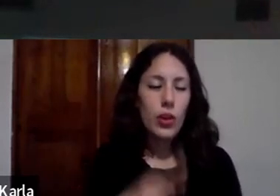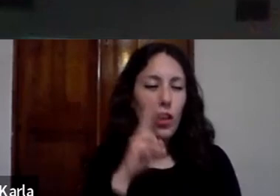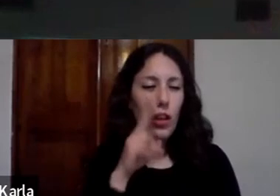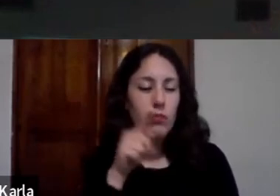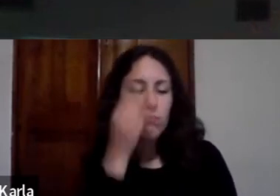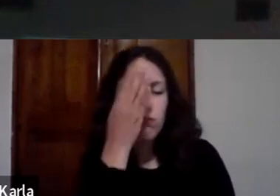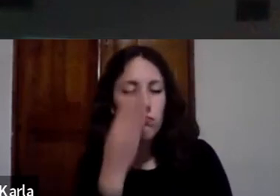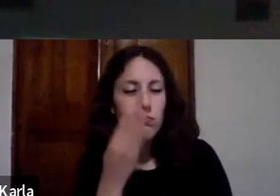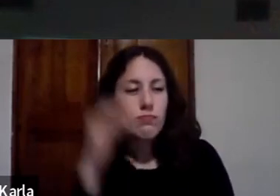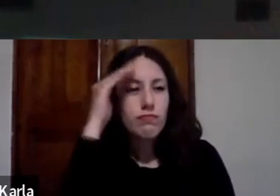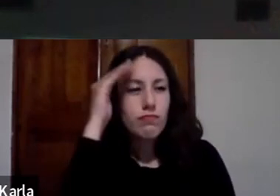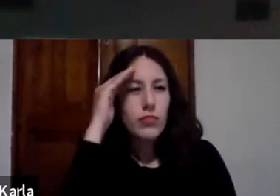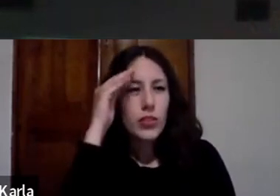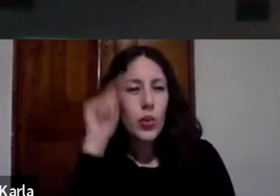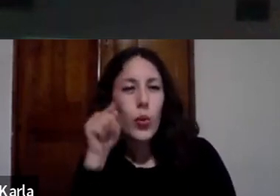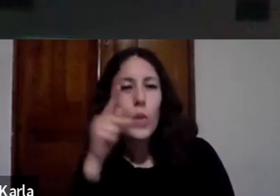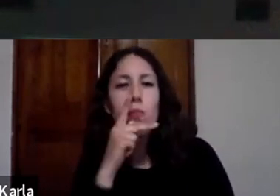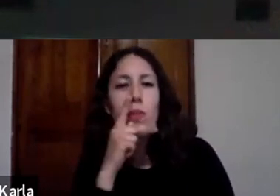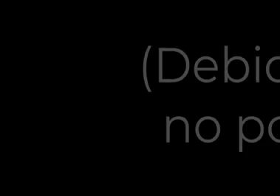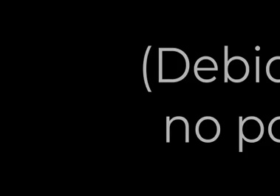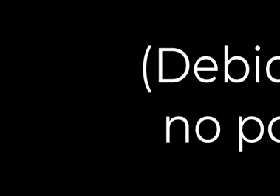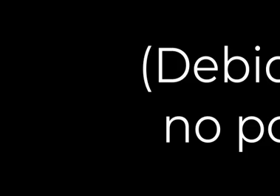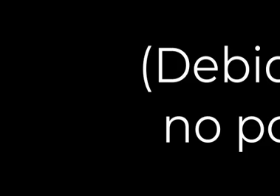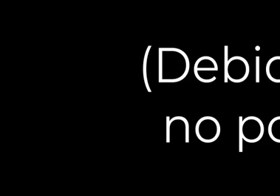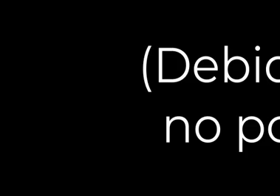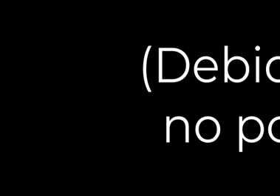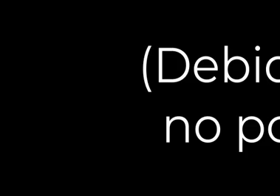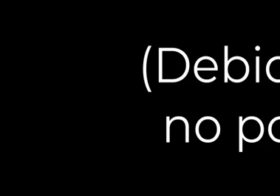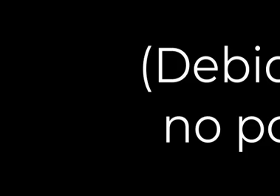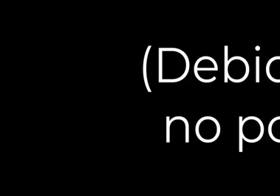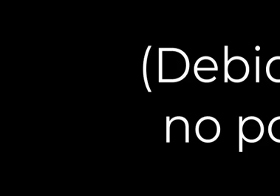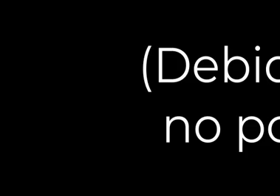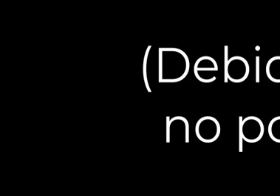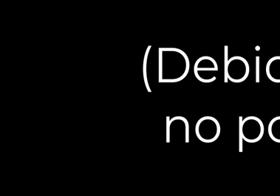ama y que te ama mucho y quiere lo mejor para ti.